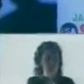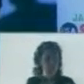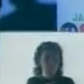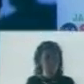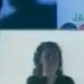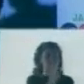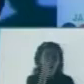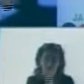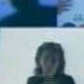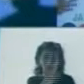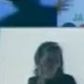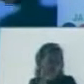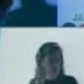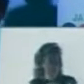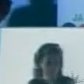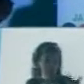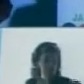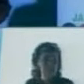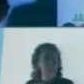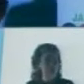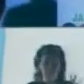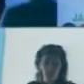le quedan tres telediarios. ¡Qué evidente!